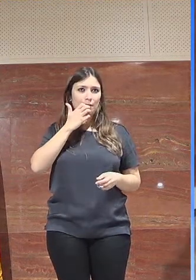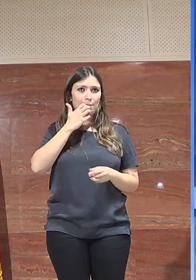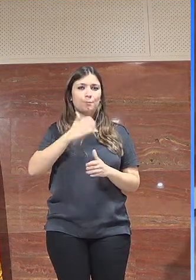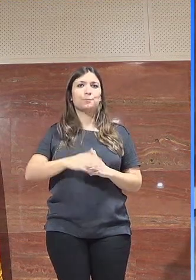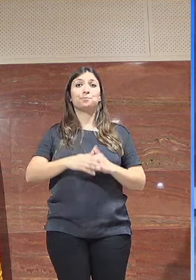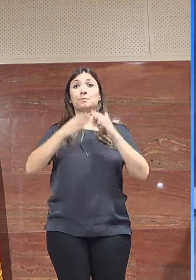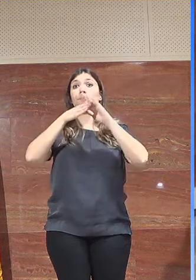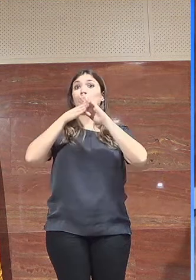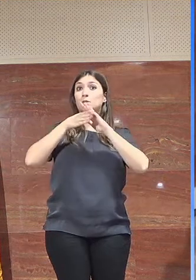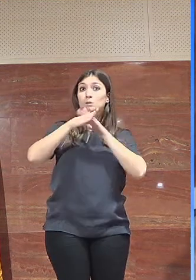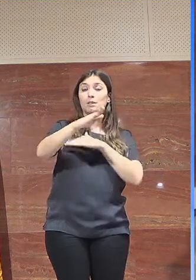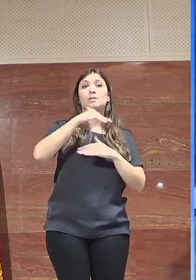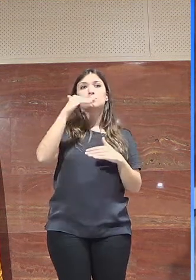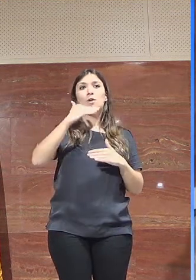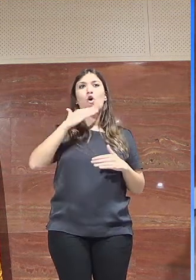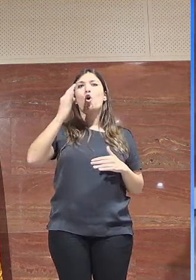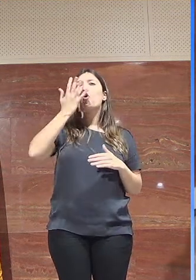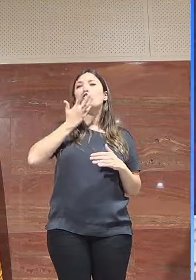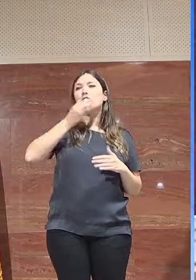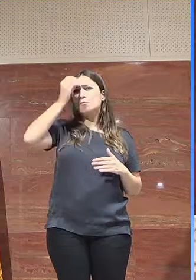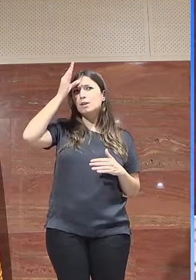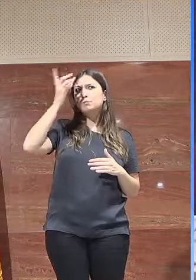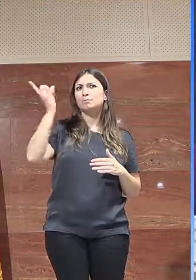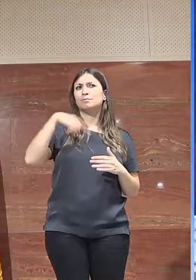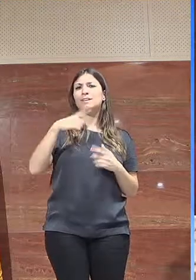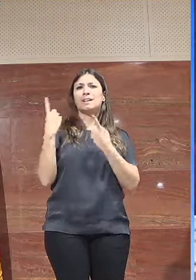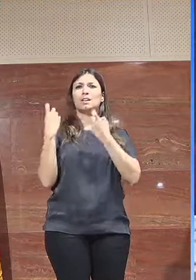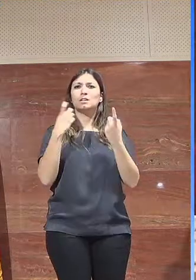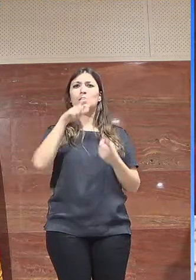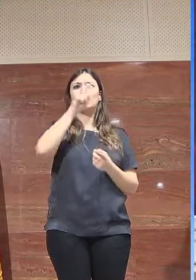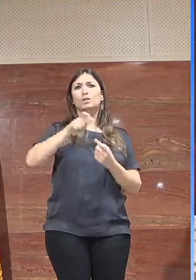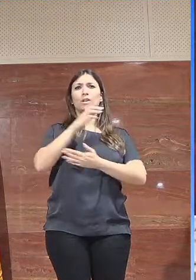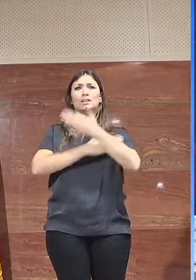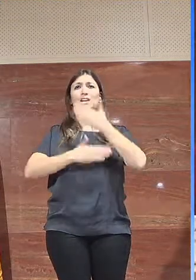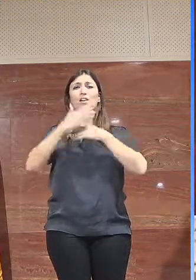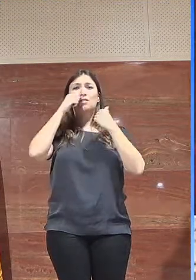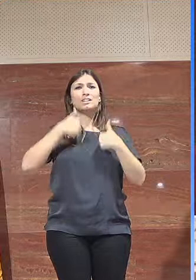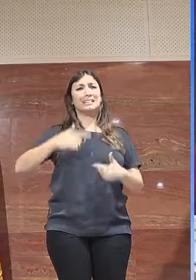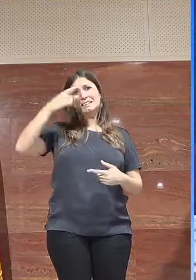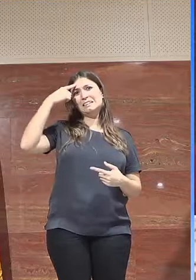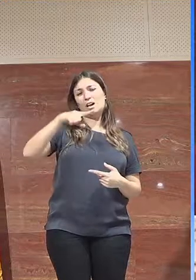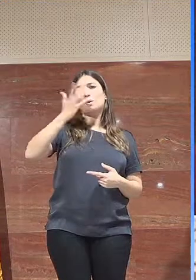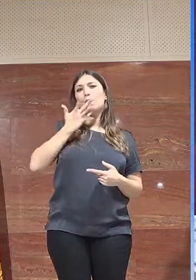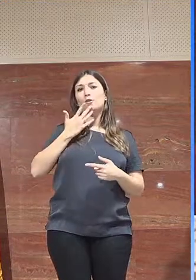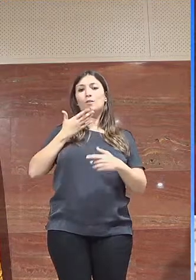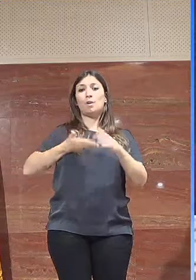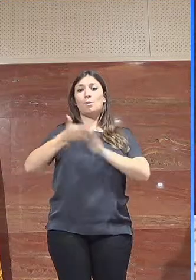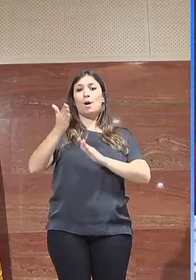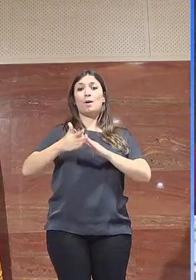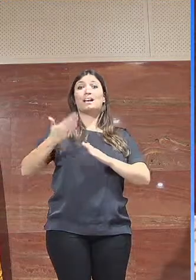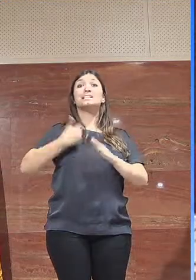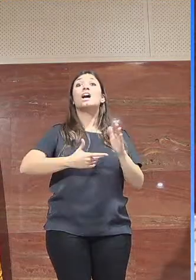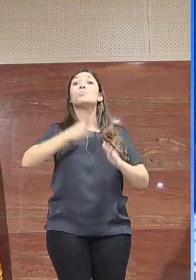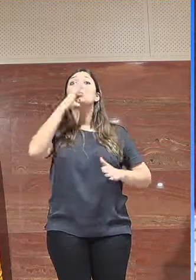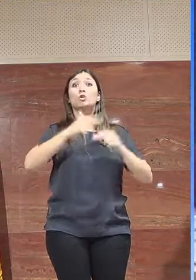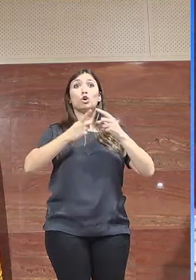la accesibilidad o el conocimiento que se tiene sobre las necesidades de las personas con discapacidad física a la hora de enfrentarse a un entorno construido,